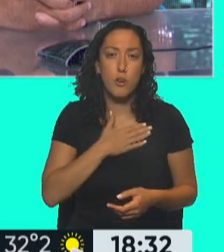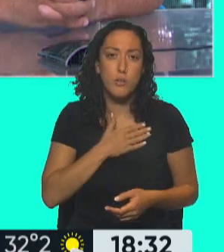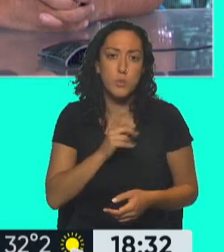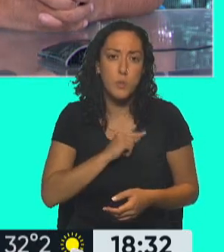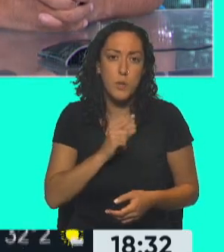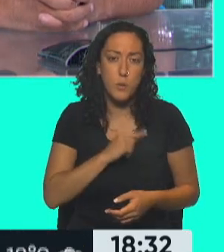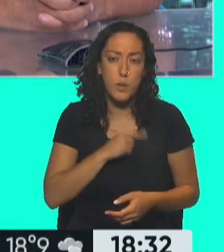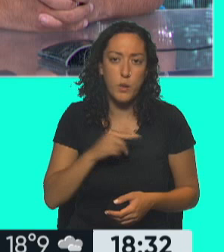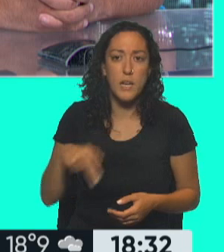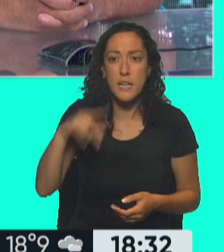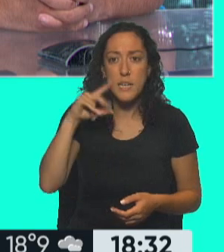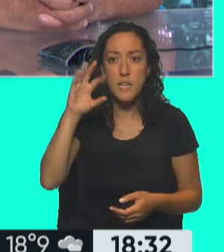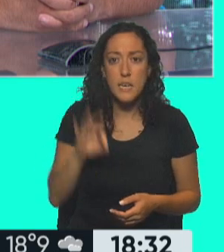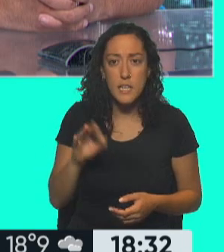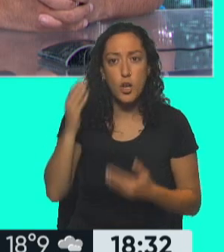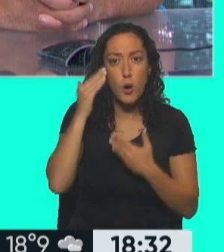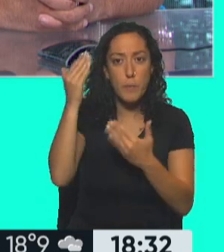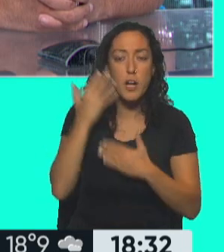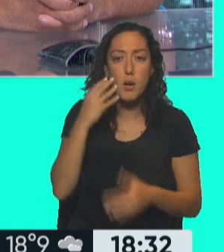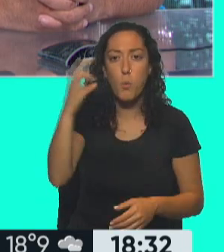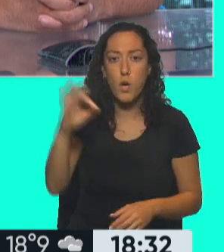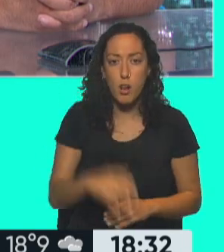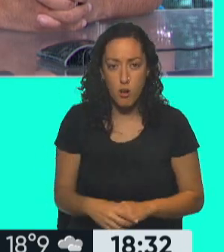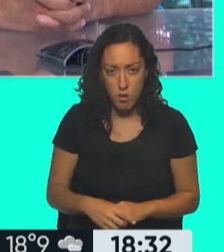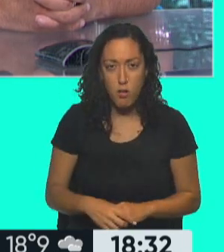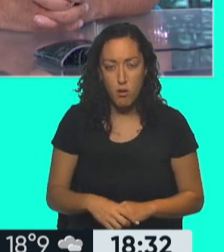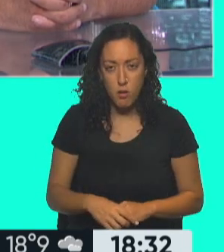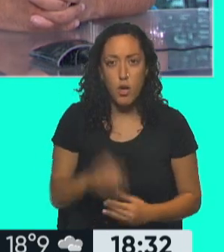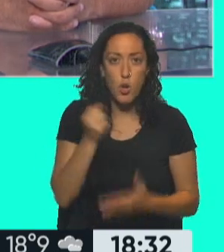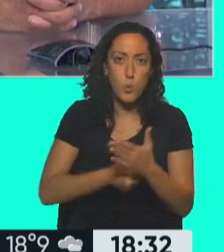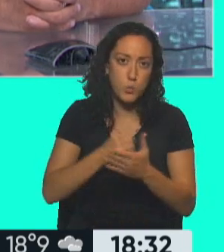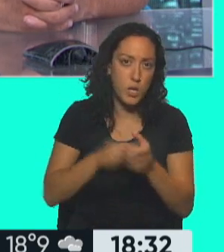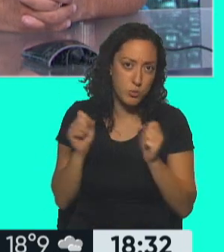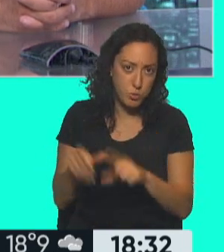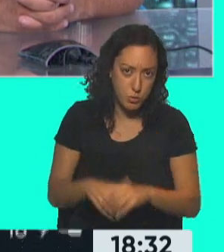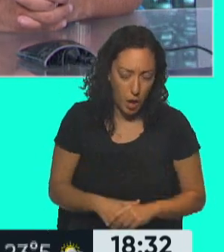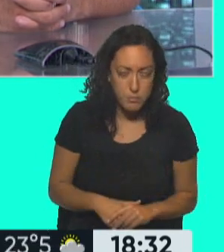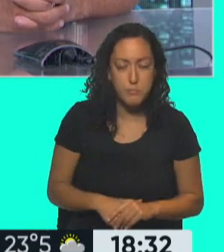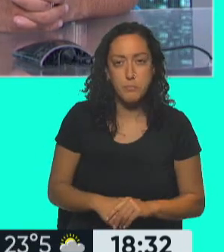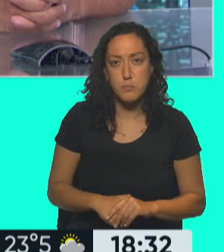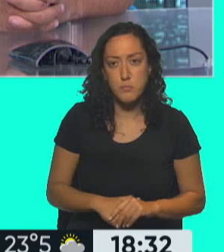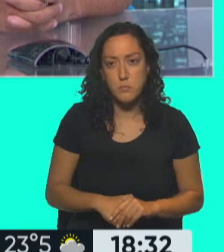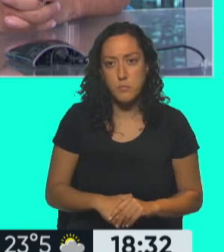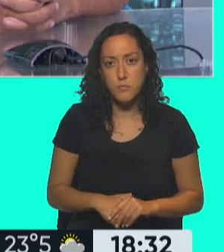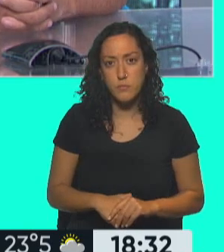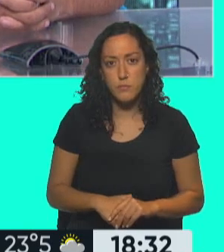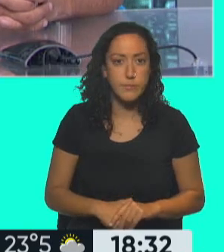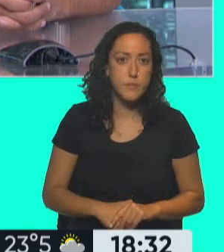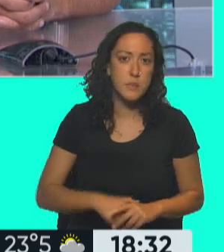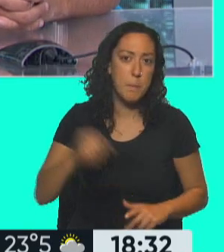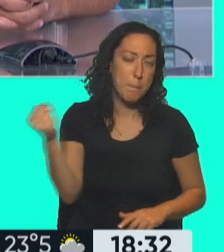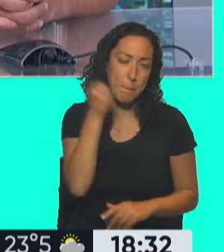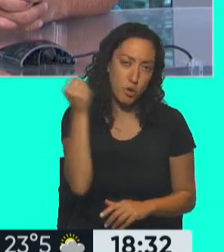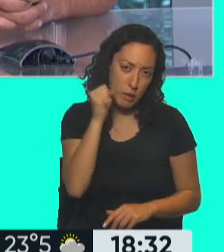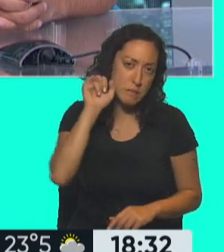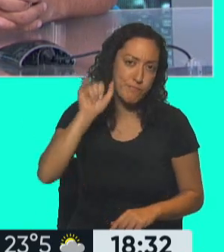estaba Nico rindiendo el homenaje a su abuelo, a la lucha de su abuelo. Y sí, es importante que